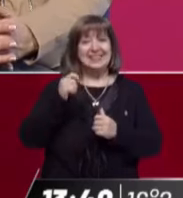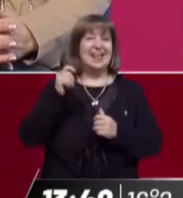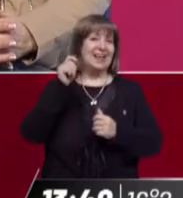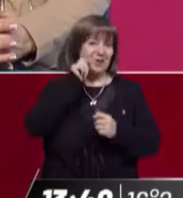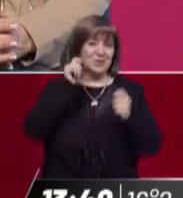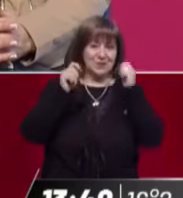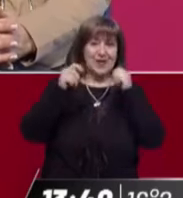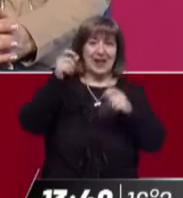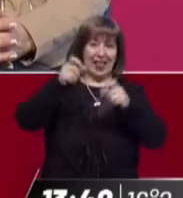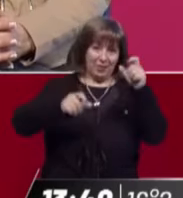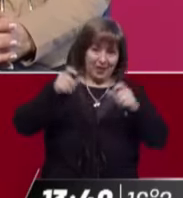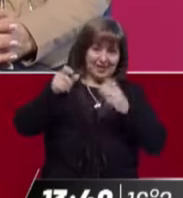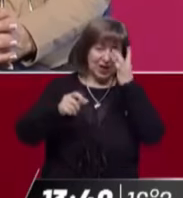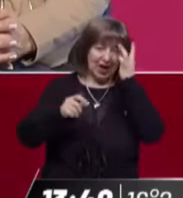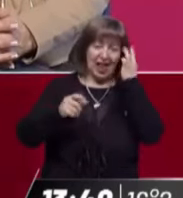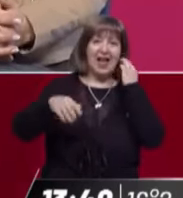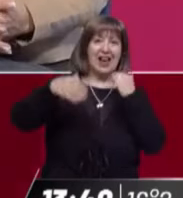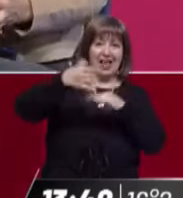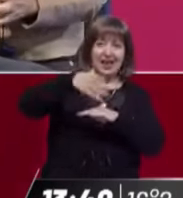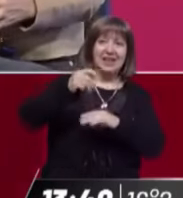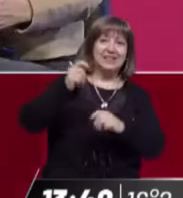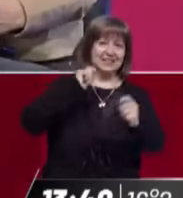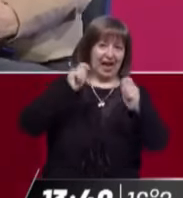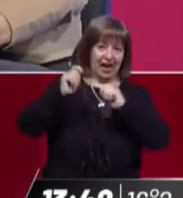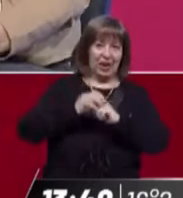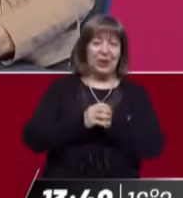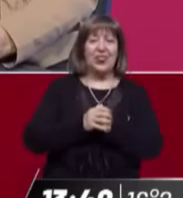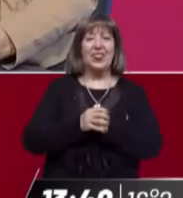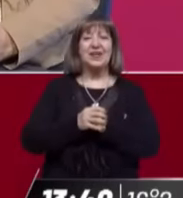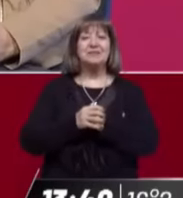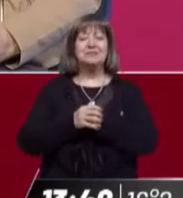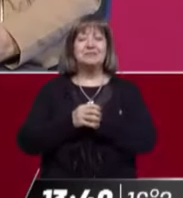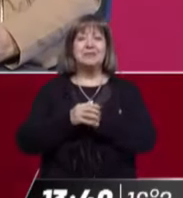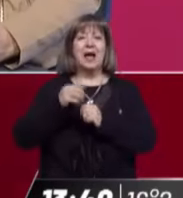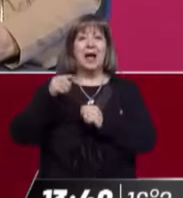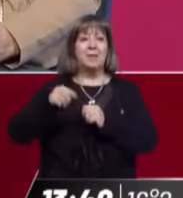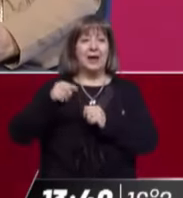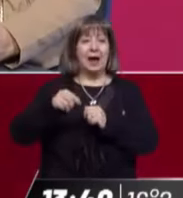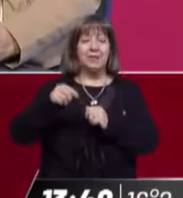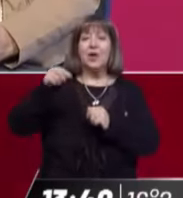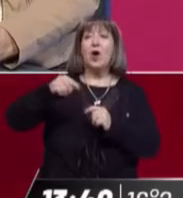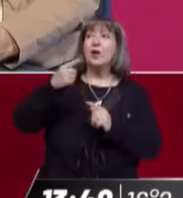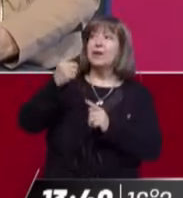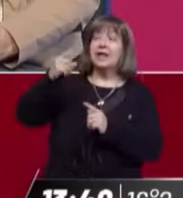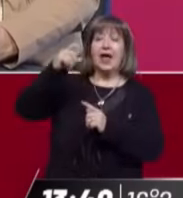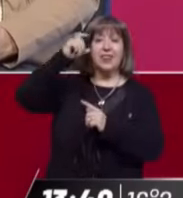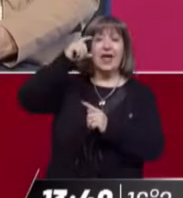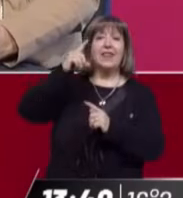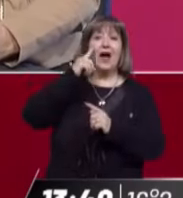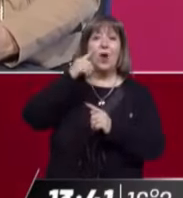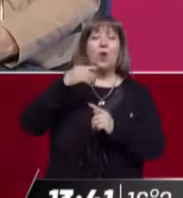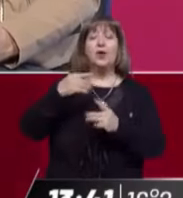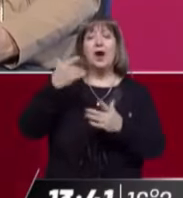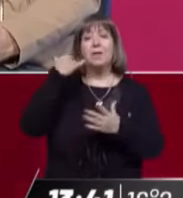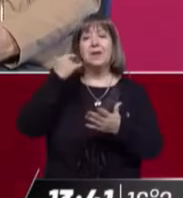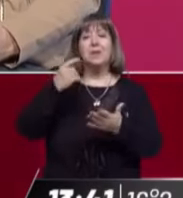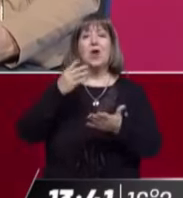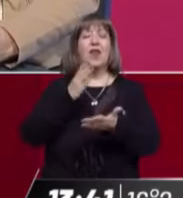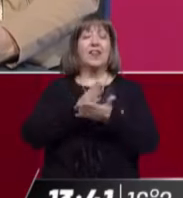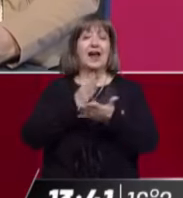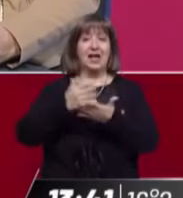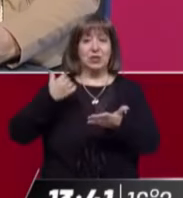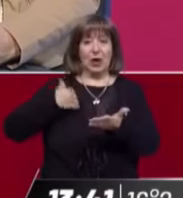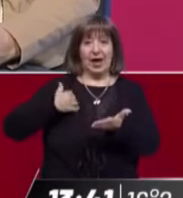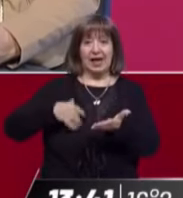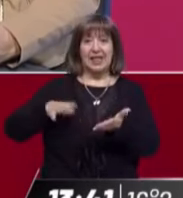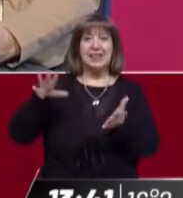hermoso. Qué lindo. Les cuento esto porque Dale. Creo que es un móvil a la altura de un Martín Fierro de Oro. Hoy, 10 de junio, es el día de la reafirmación de los derechos